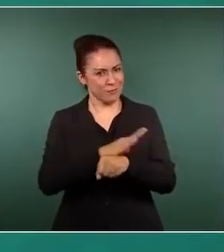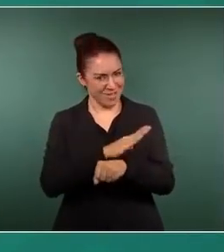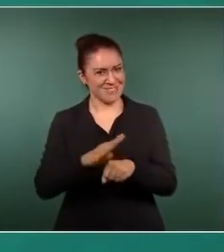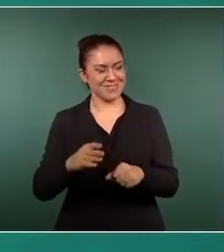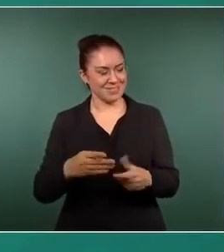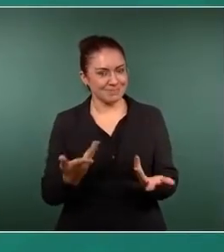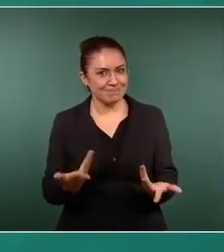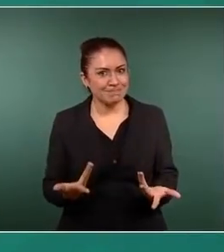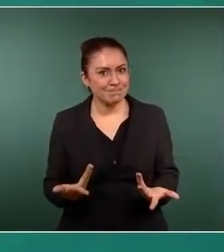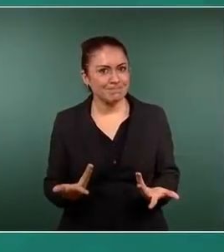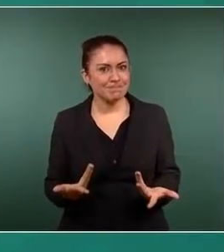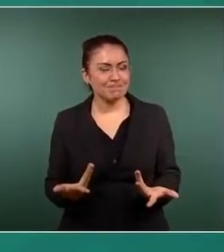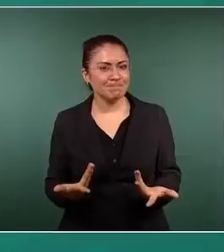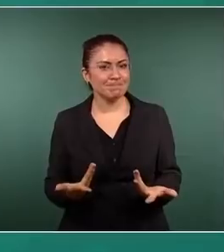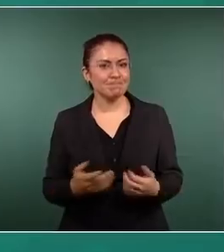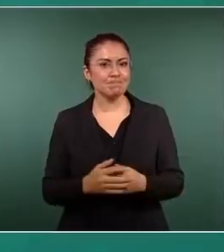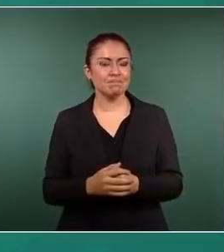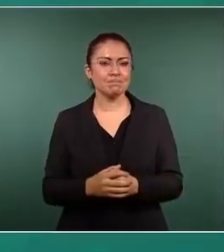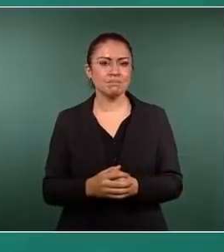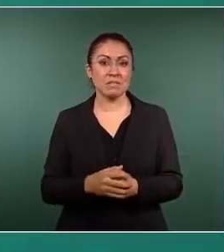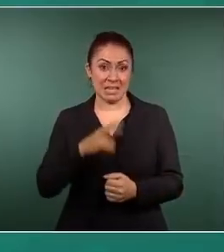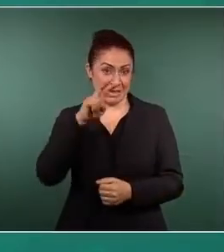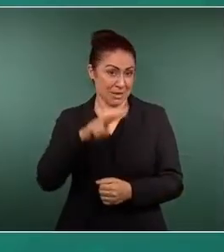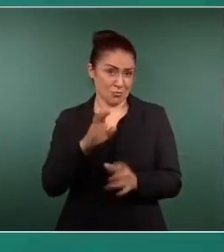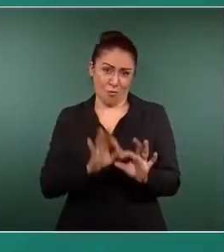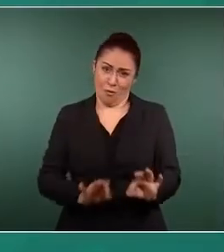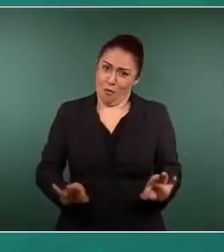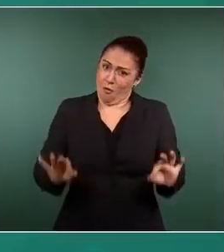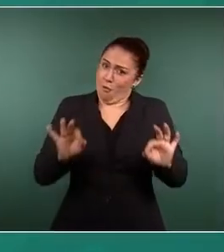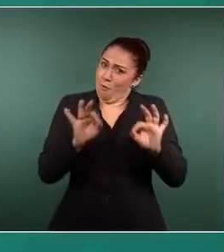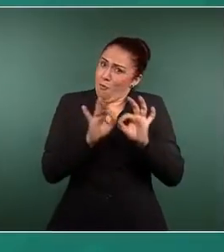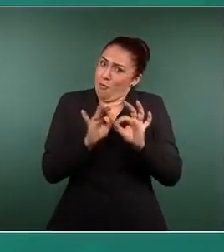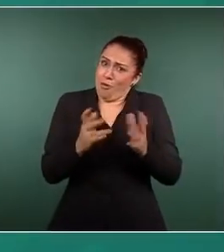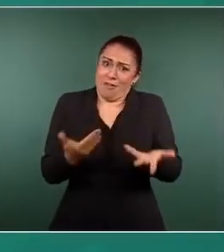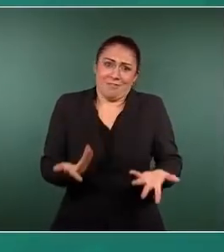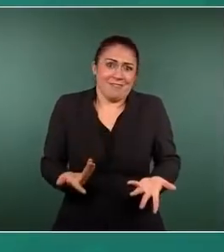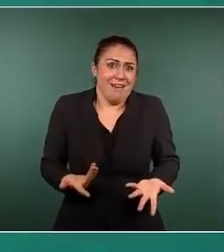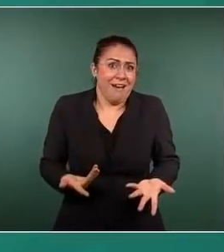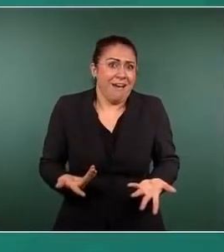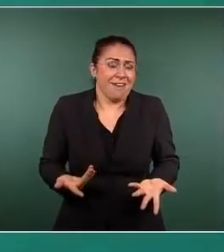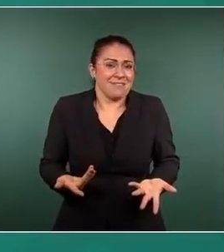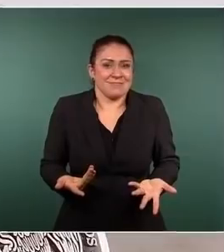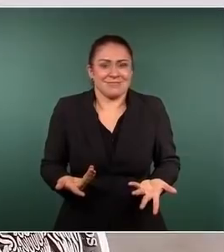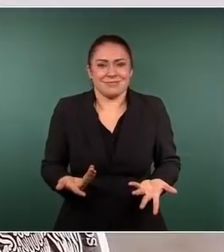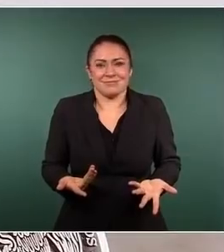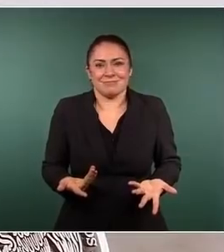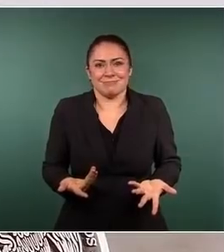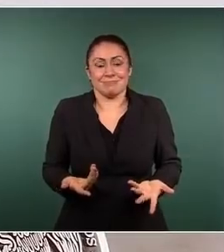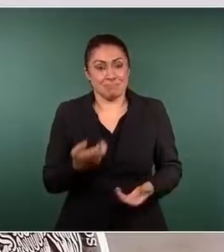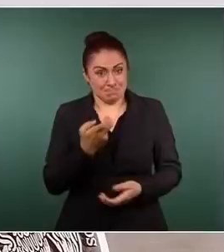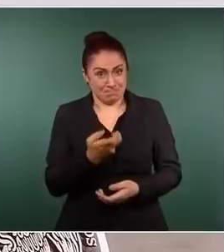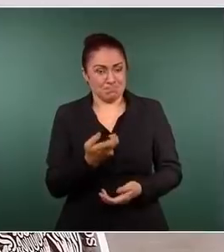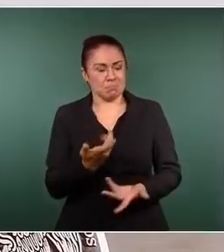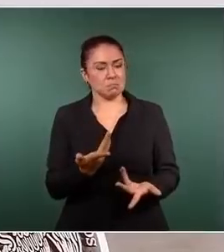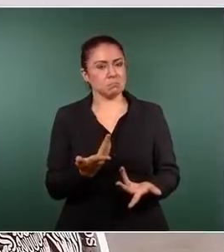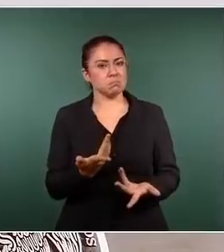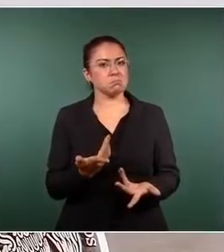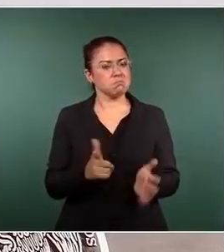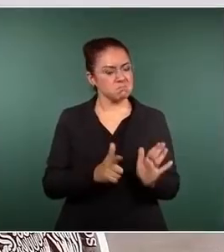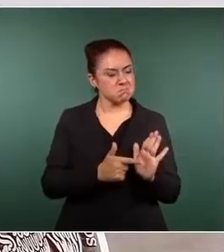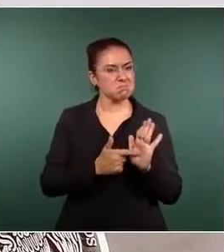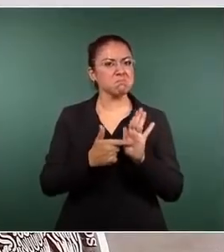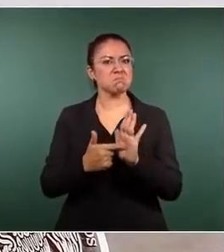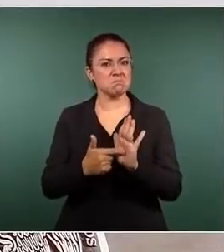esa es la base es el cimiento es el distintivo